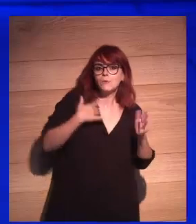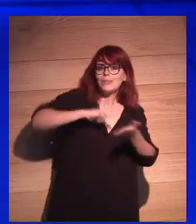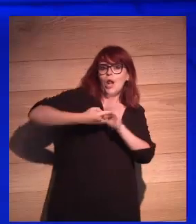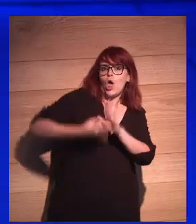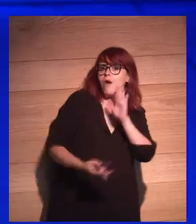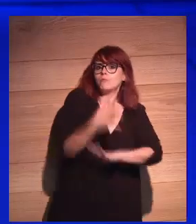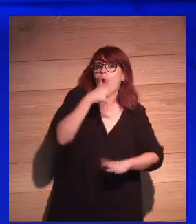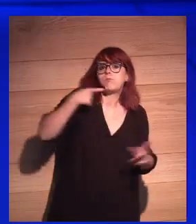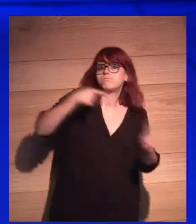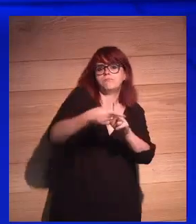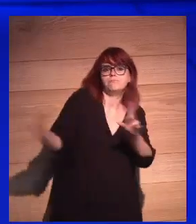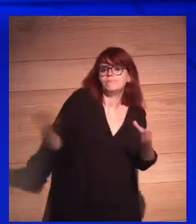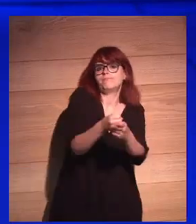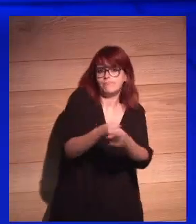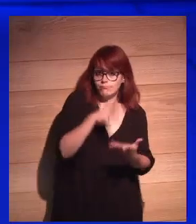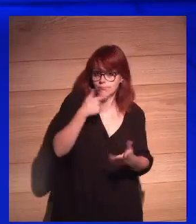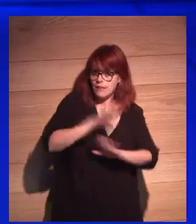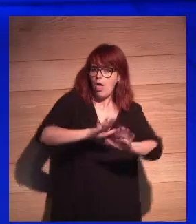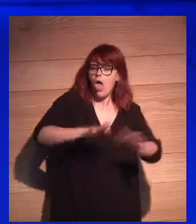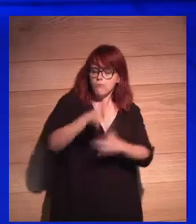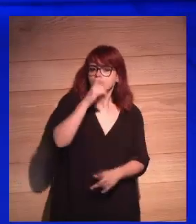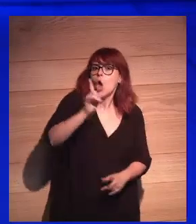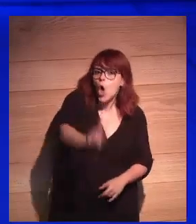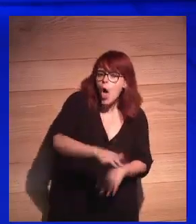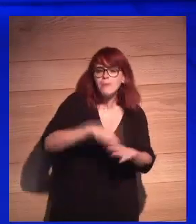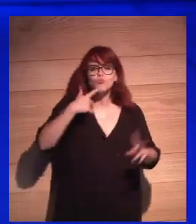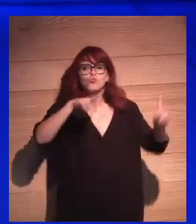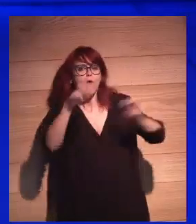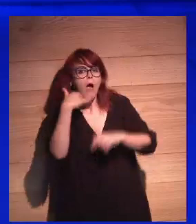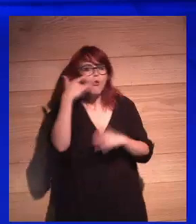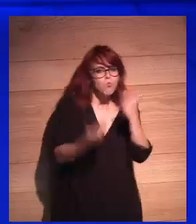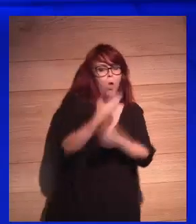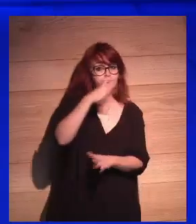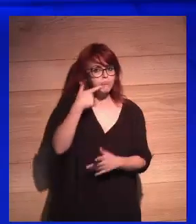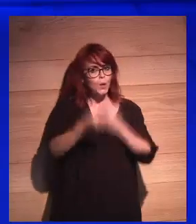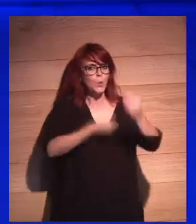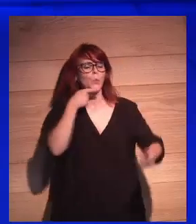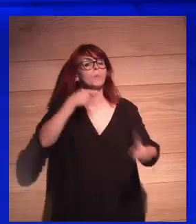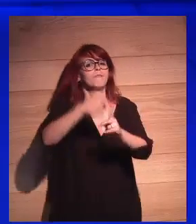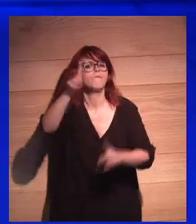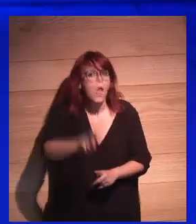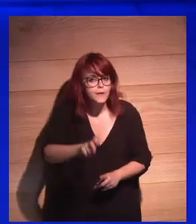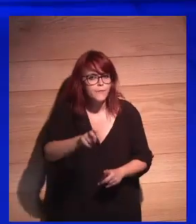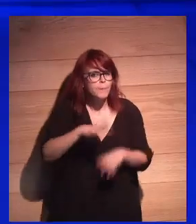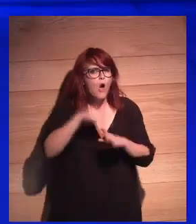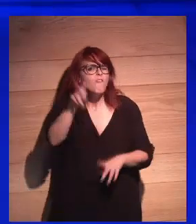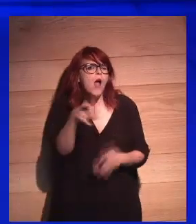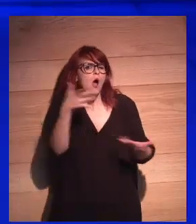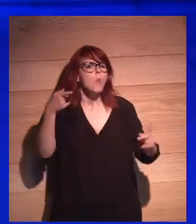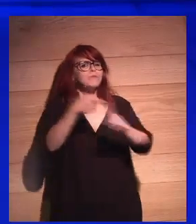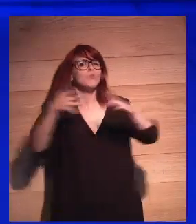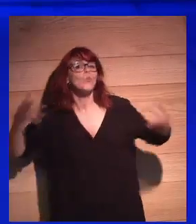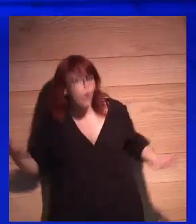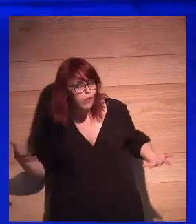Sí. Pero quieren algo nuevo, venga, tengo aquí una cosa, hazme algo chulo con esto. Sí, vale, pero ¿te va a aportar algo? Siempre ahora,